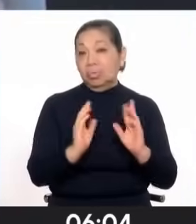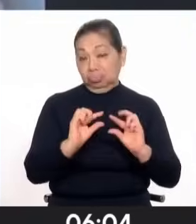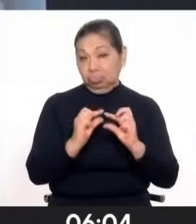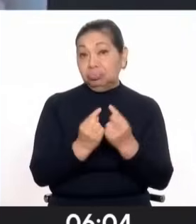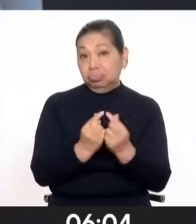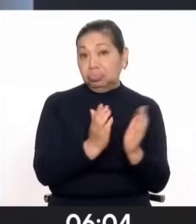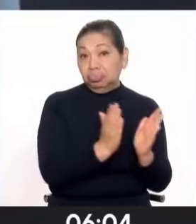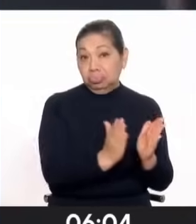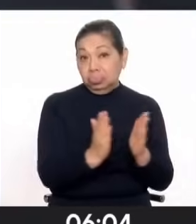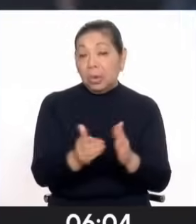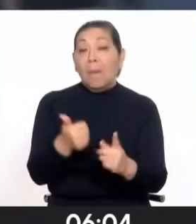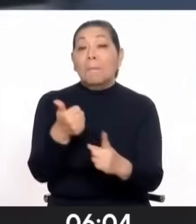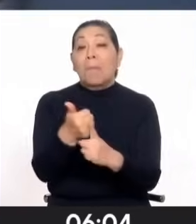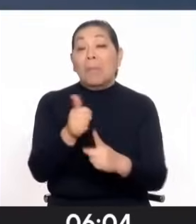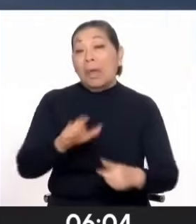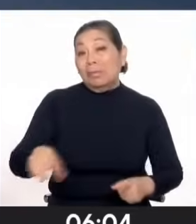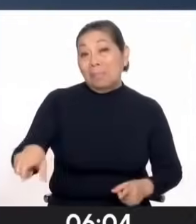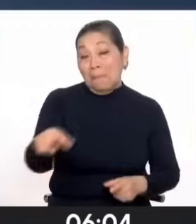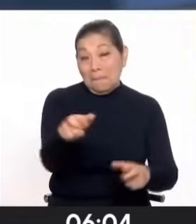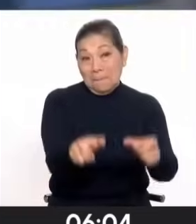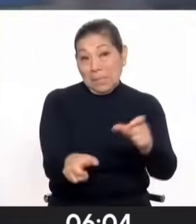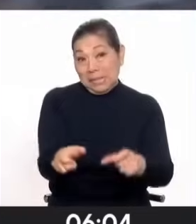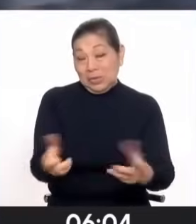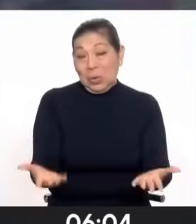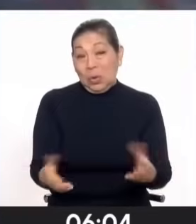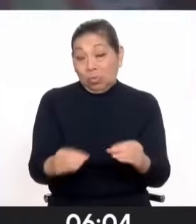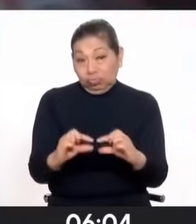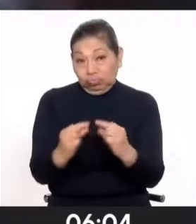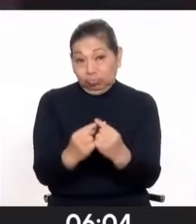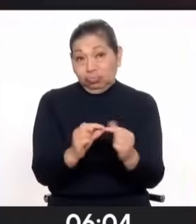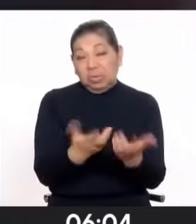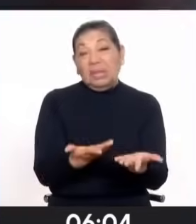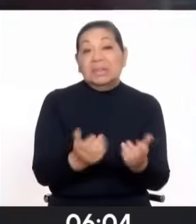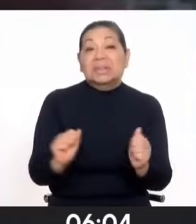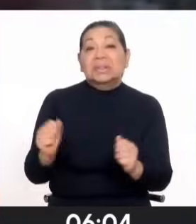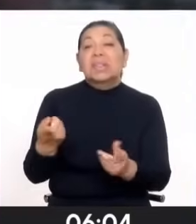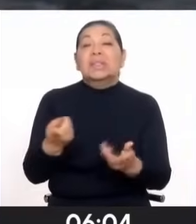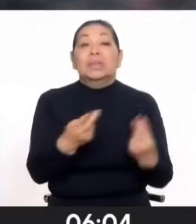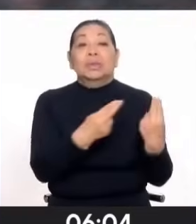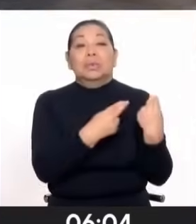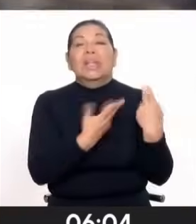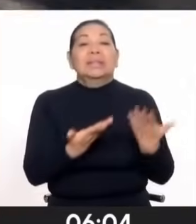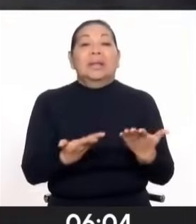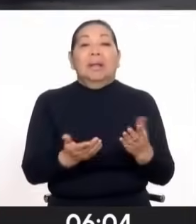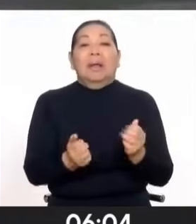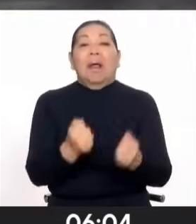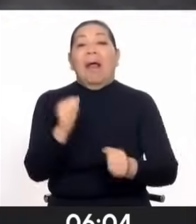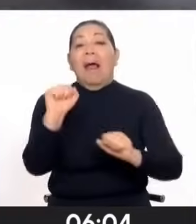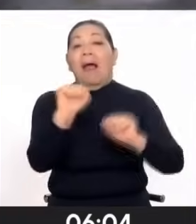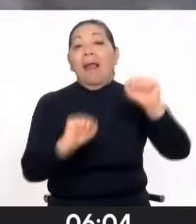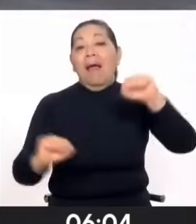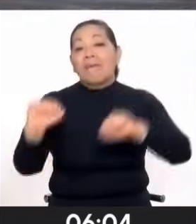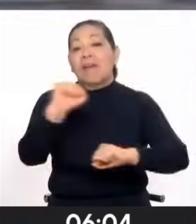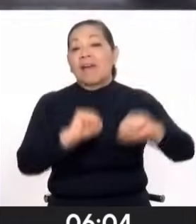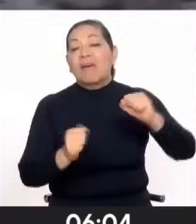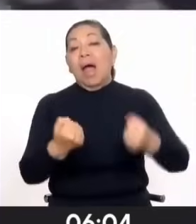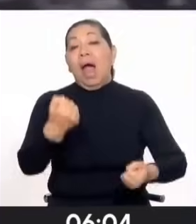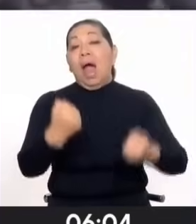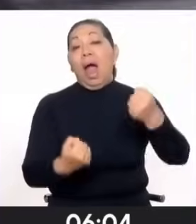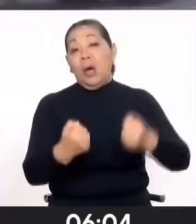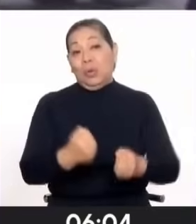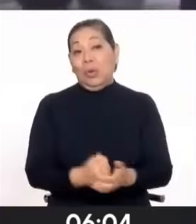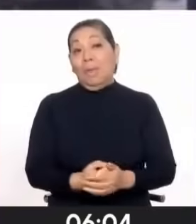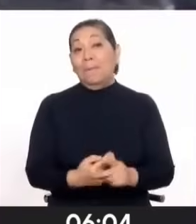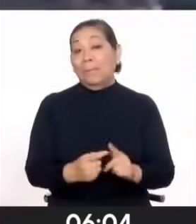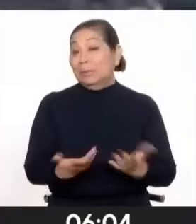organización entre los propios miembros de esta, de estos negocios. Sin embargo, la municipalidad nos ha dicho que es